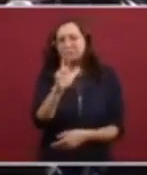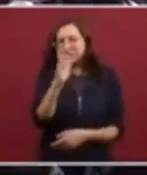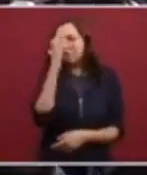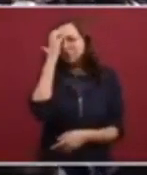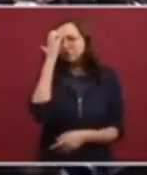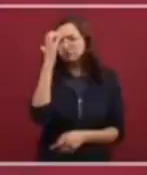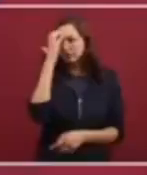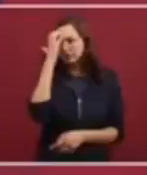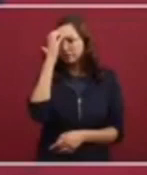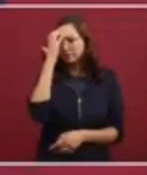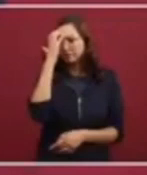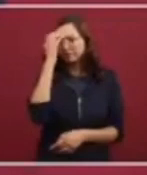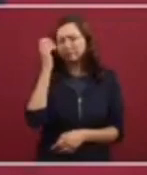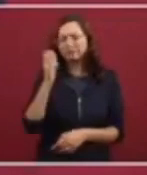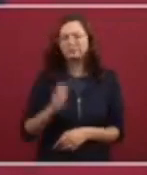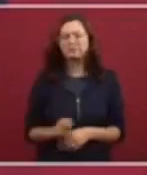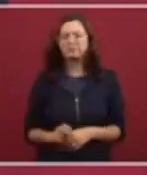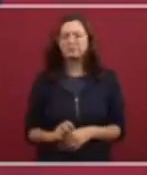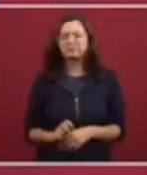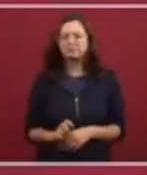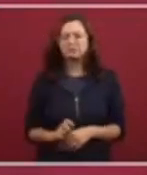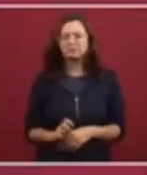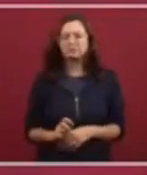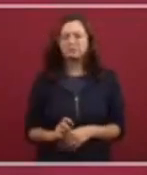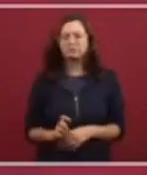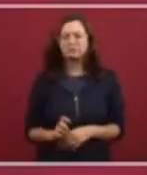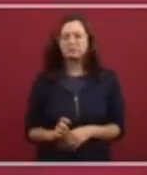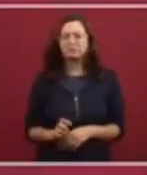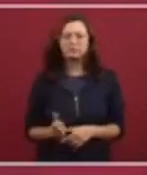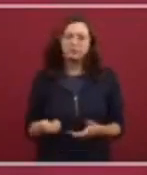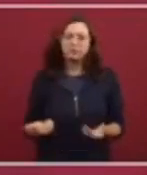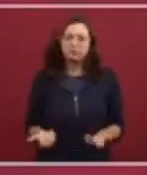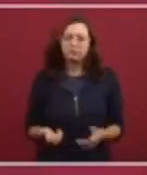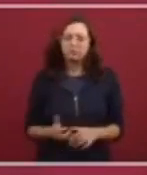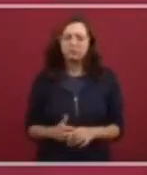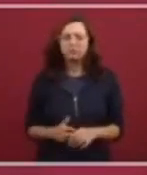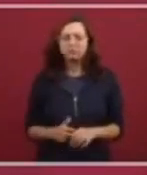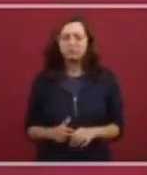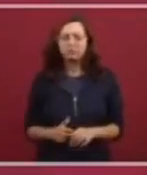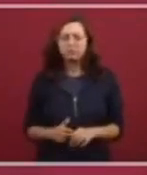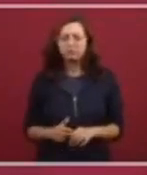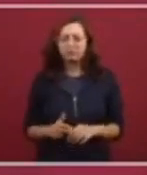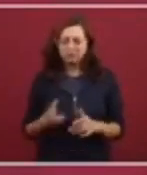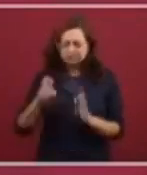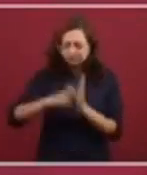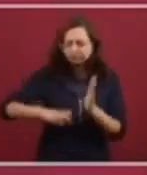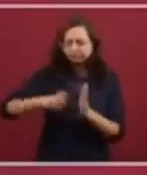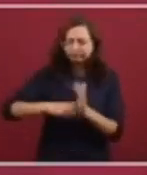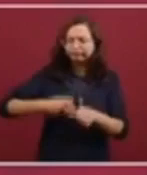y este y tener capacidad para para rectificar